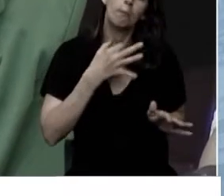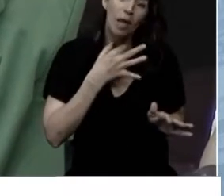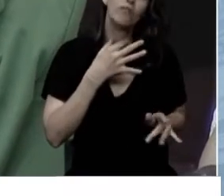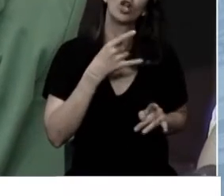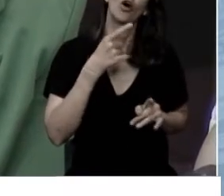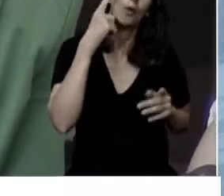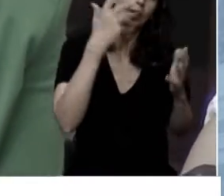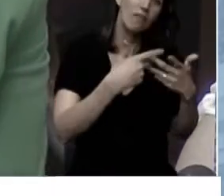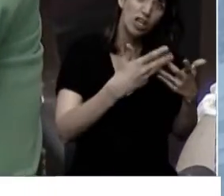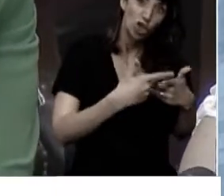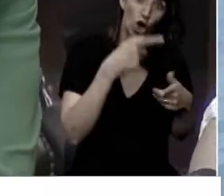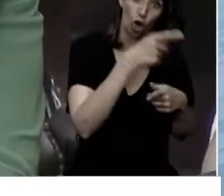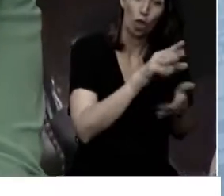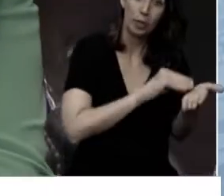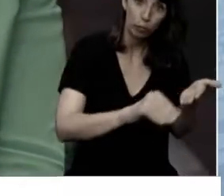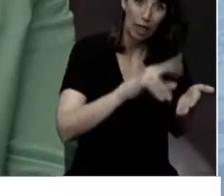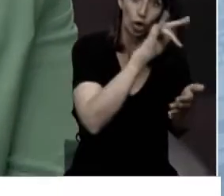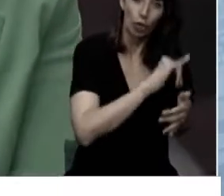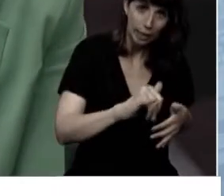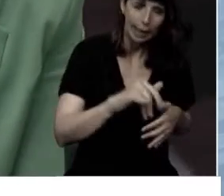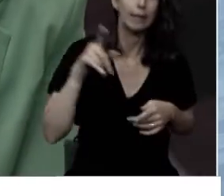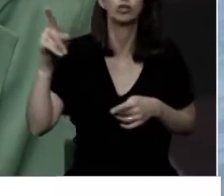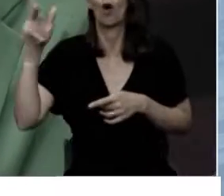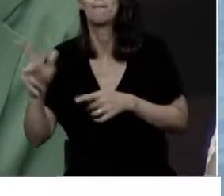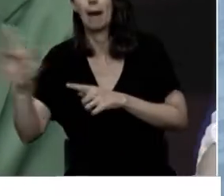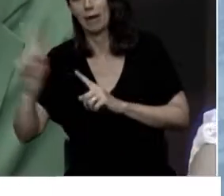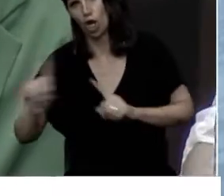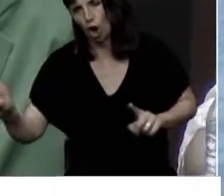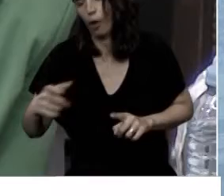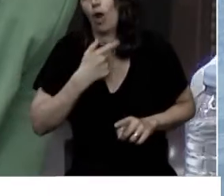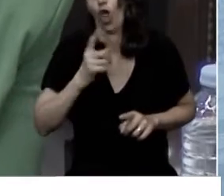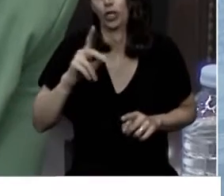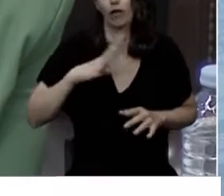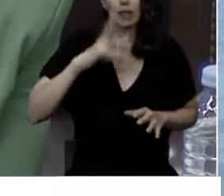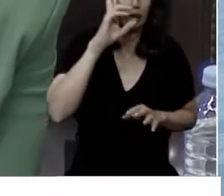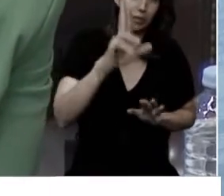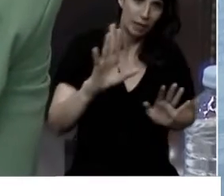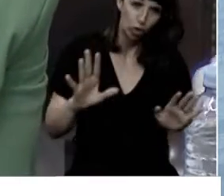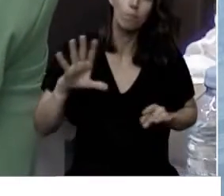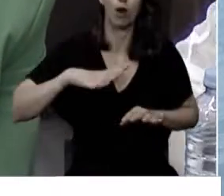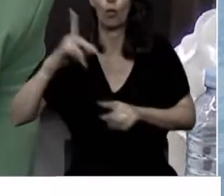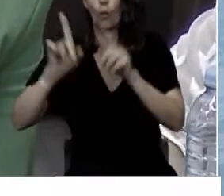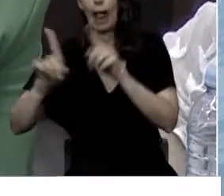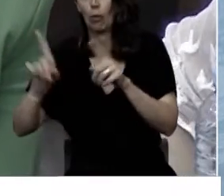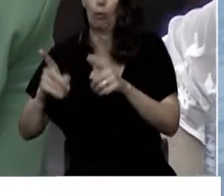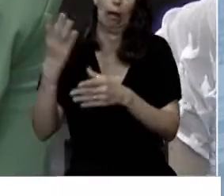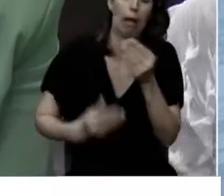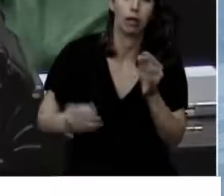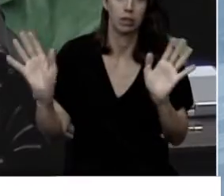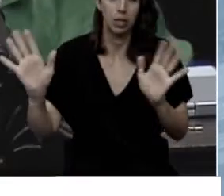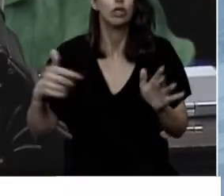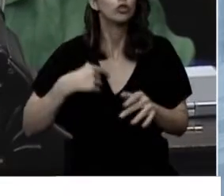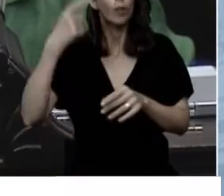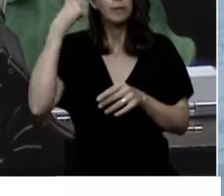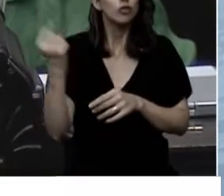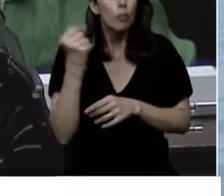diputado Rodríguez y no con el Papa, para no ser irrespetuoso y no dar lugar a equívocos de ningún tipo. Pero me parece que es central